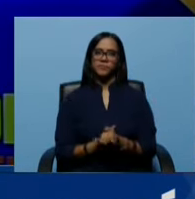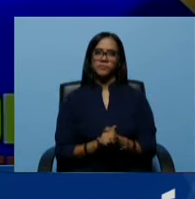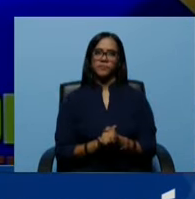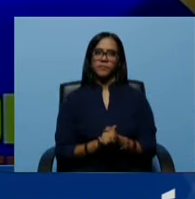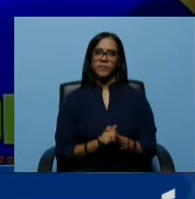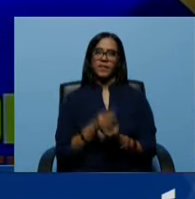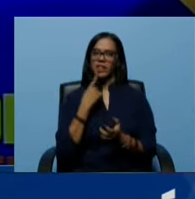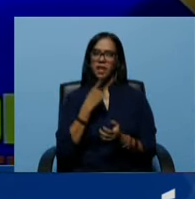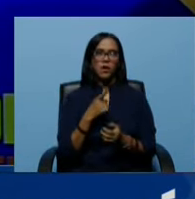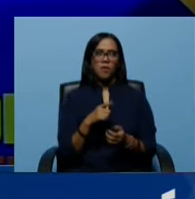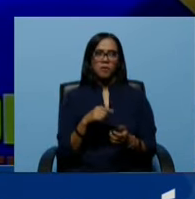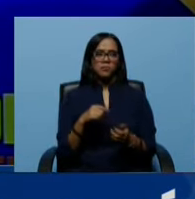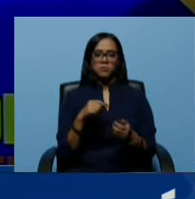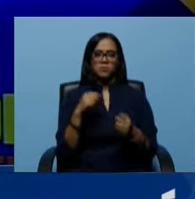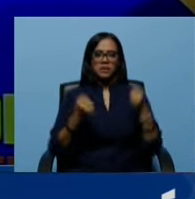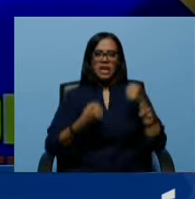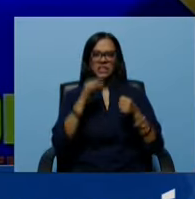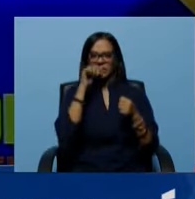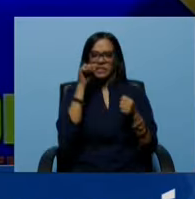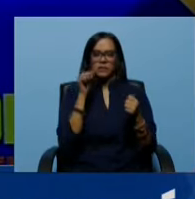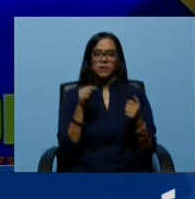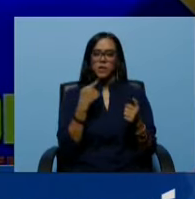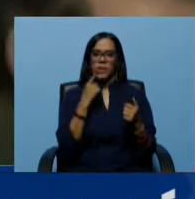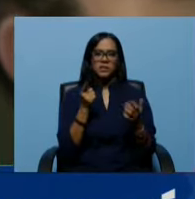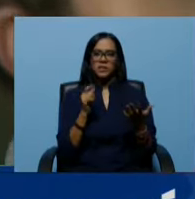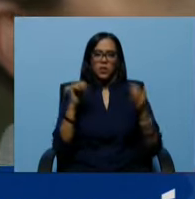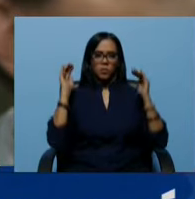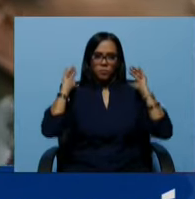Digo Ferrari, como puedo decir, un Porsche,